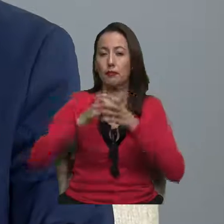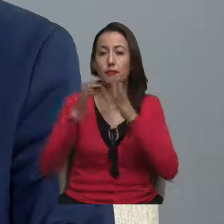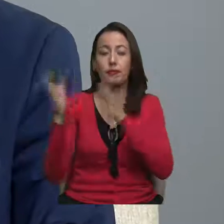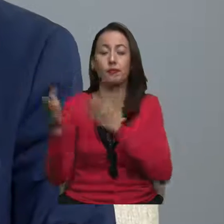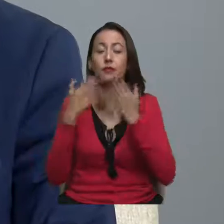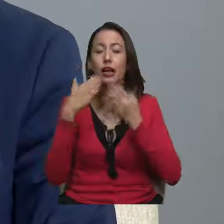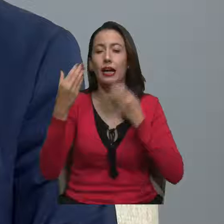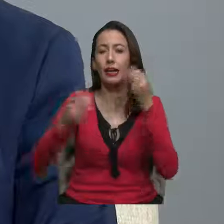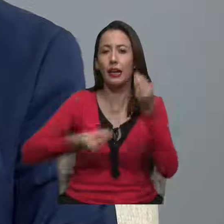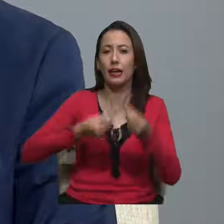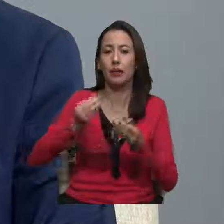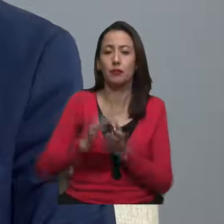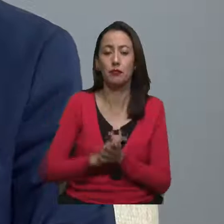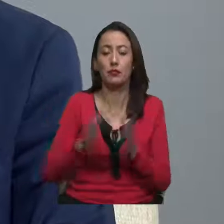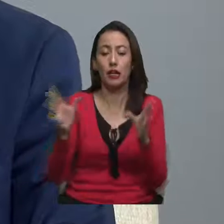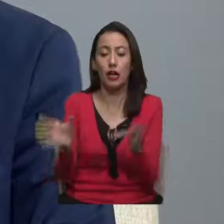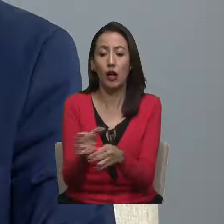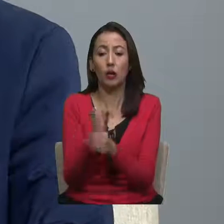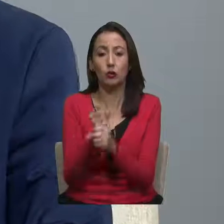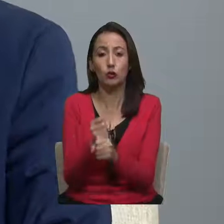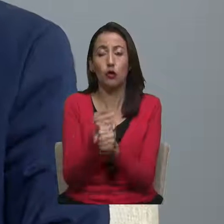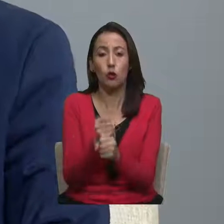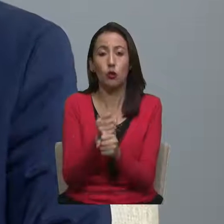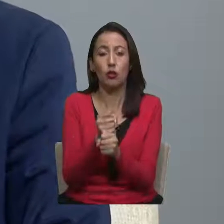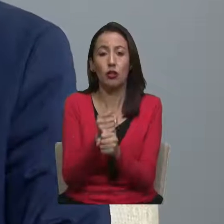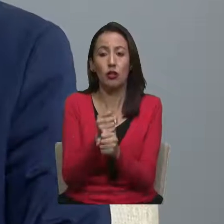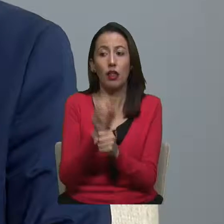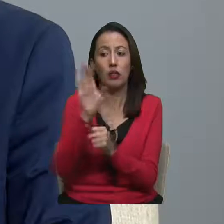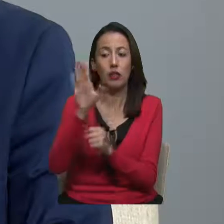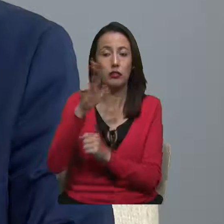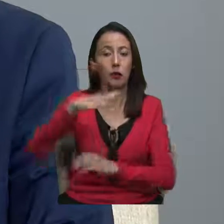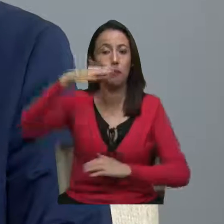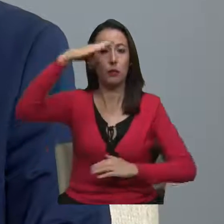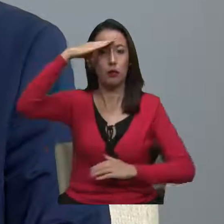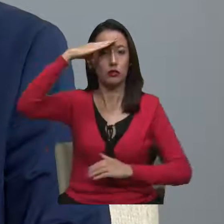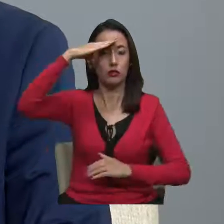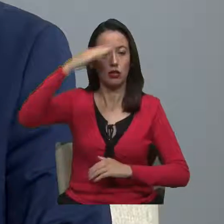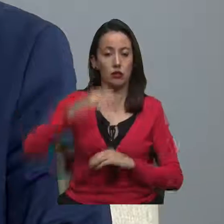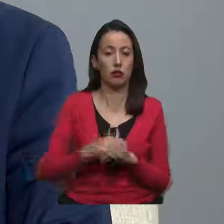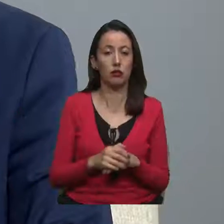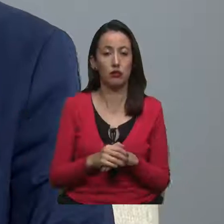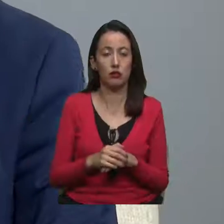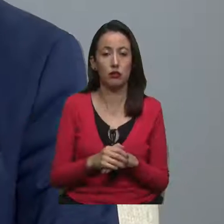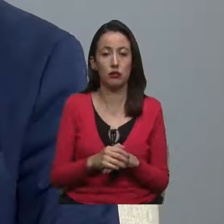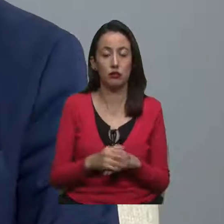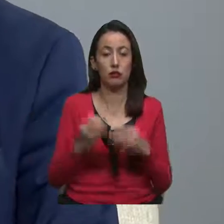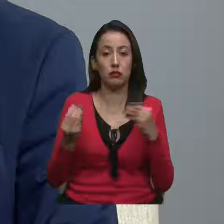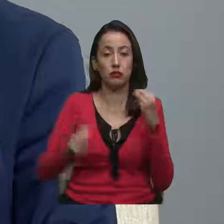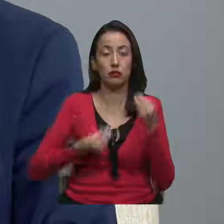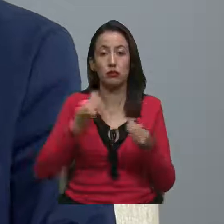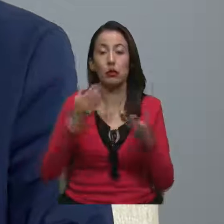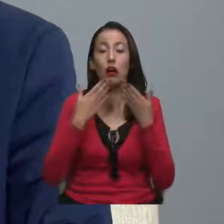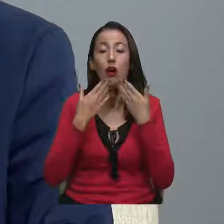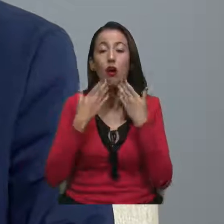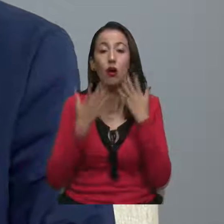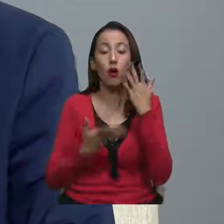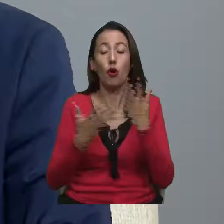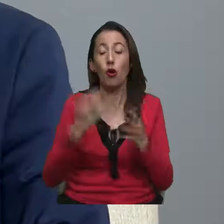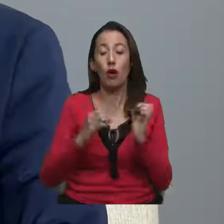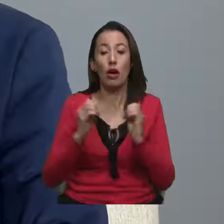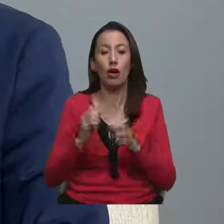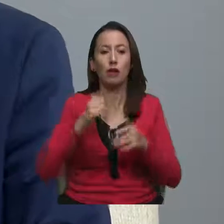la seguridad está dada por la policía nacional la policía nacional el día de hoy corre